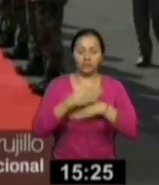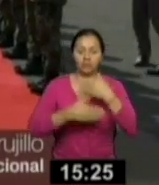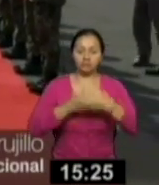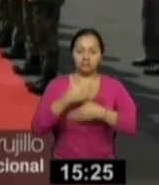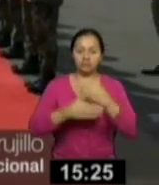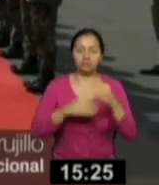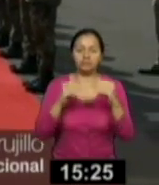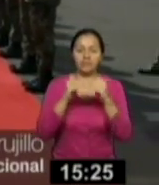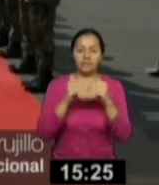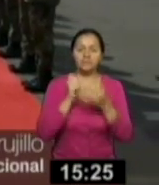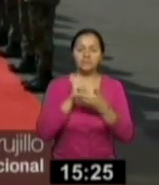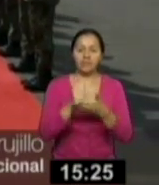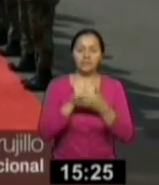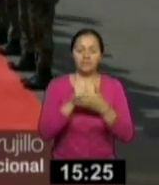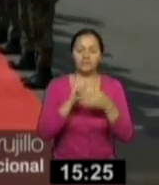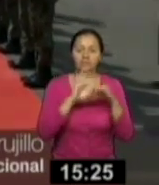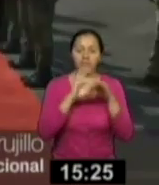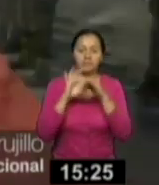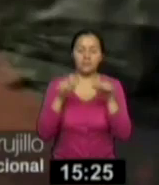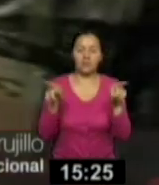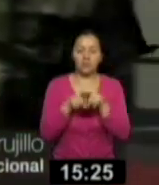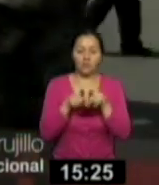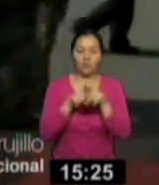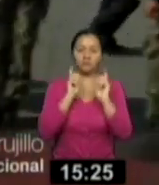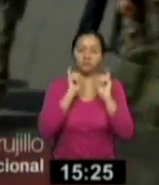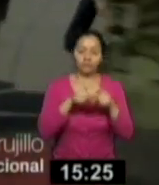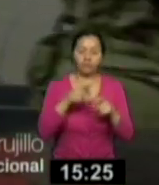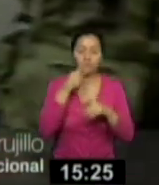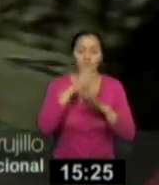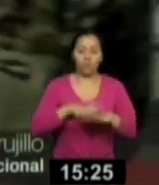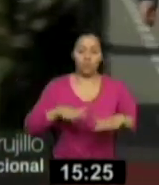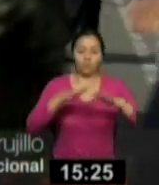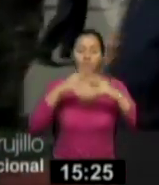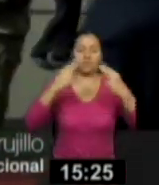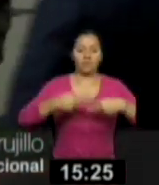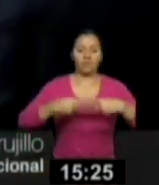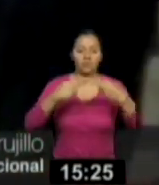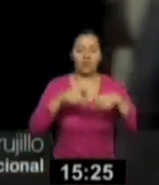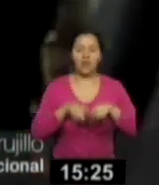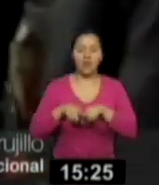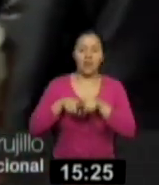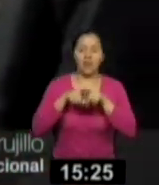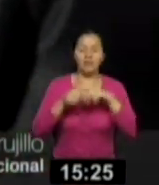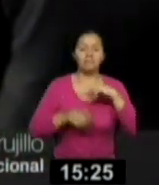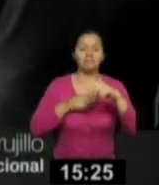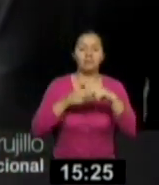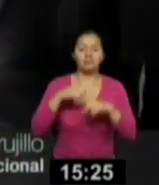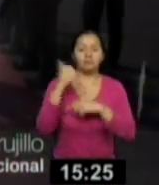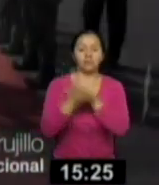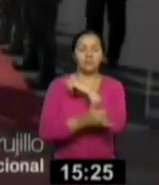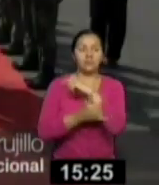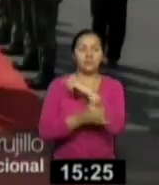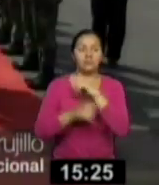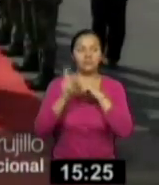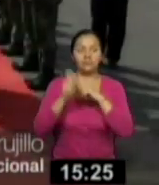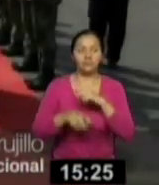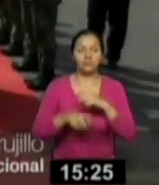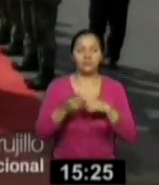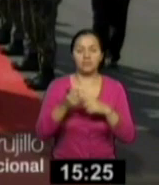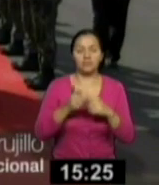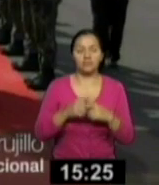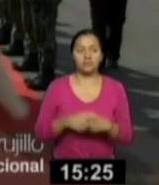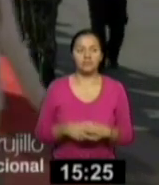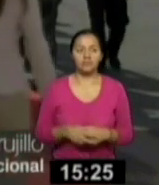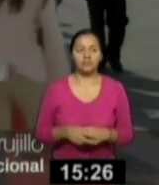ellas se generan beneficios mutuos, tanto para la población de frontera común como para el resto de los países en